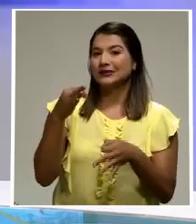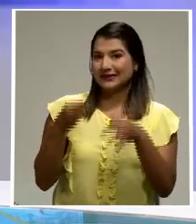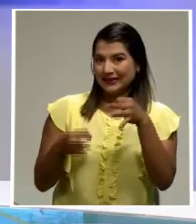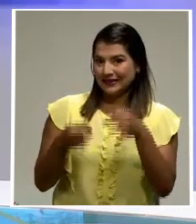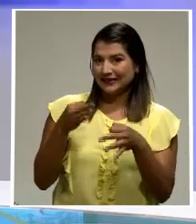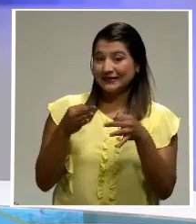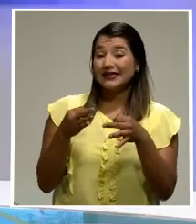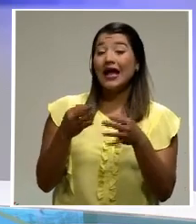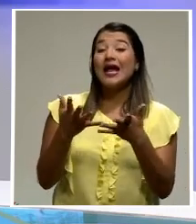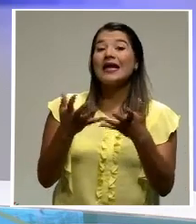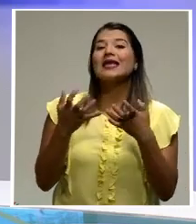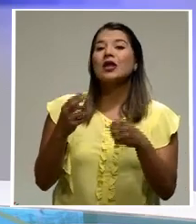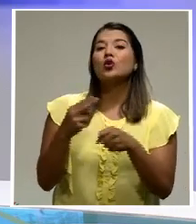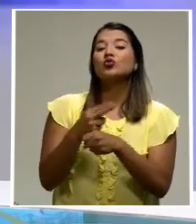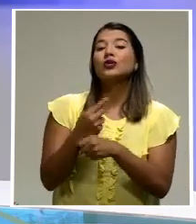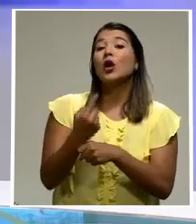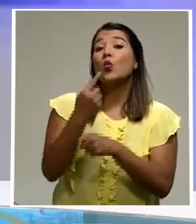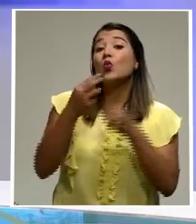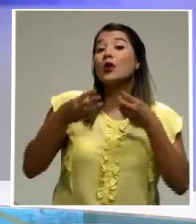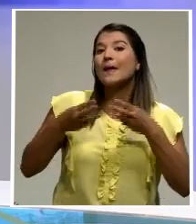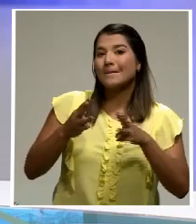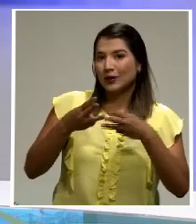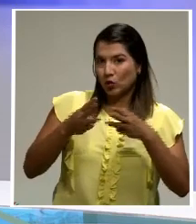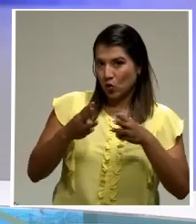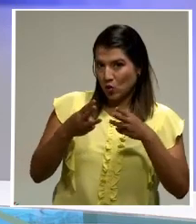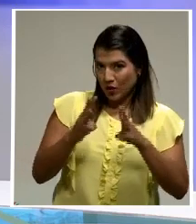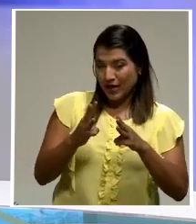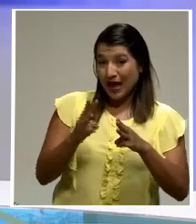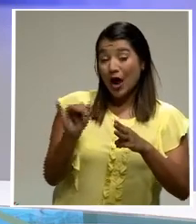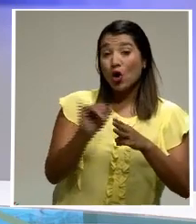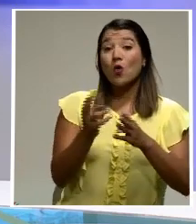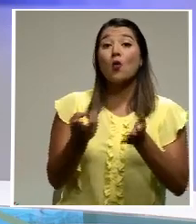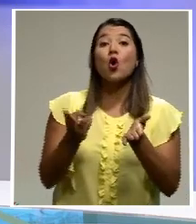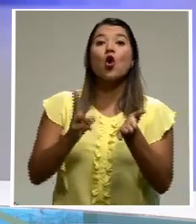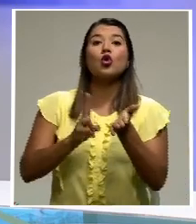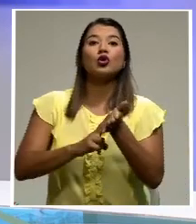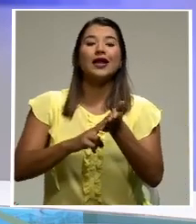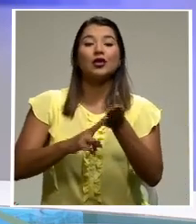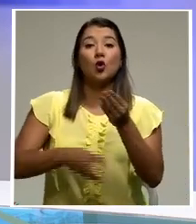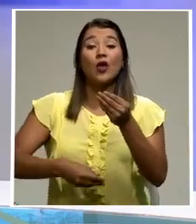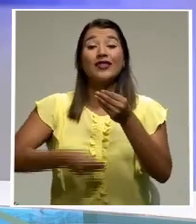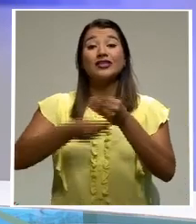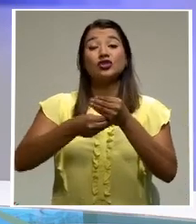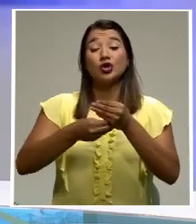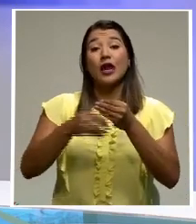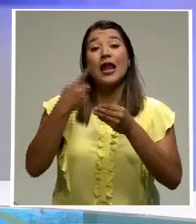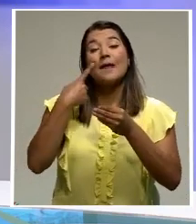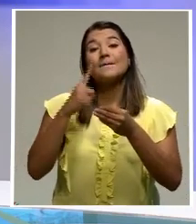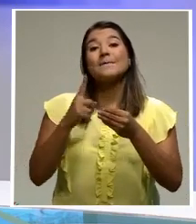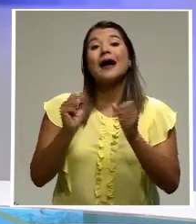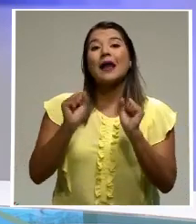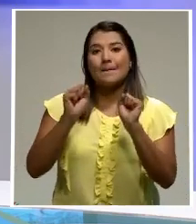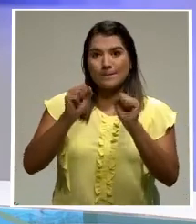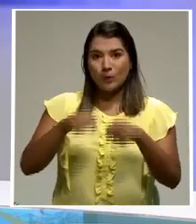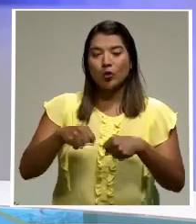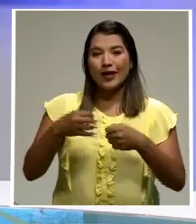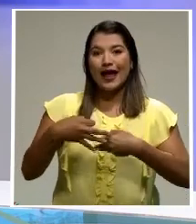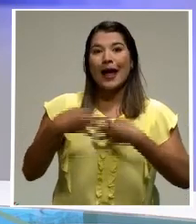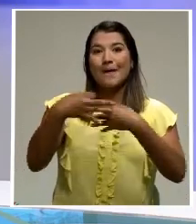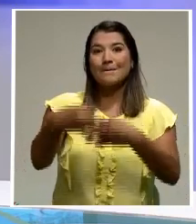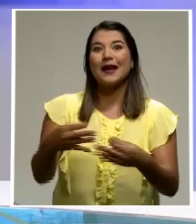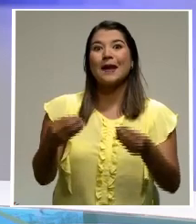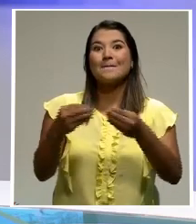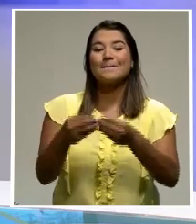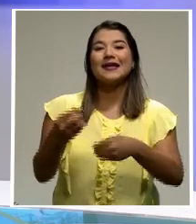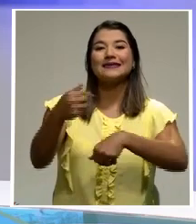jurídica excepcional de un contrato adicional para ampliar el monitoreo con tobilleras electrónicas con la